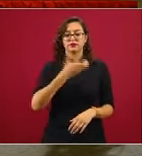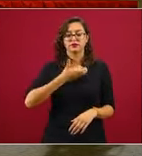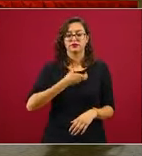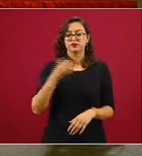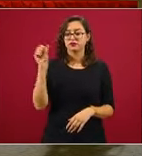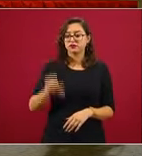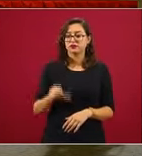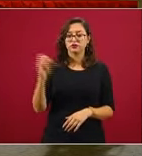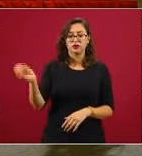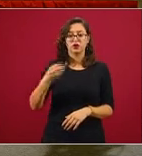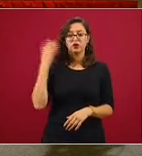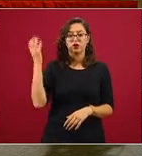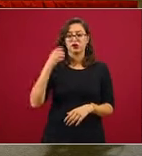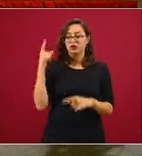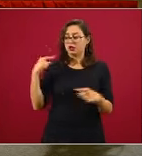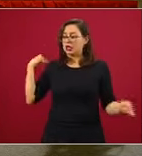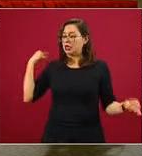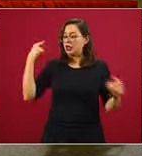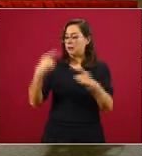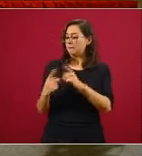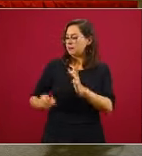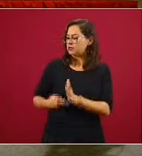Hoy en la conferencia que